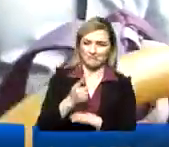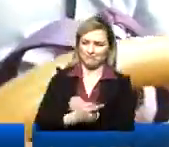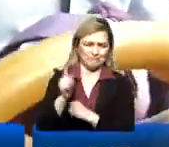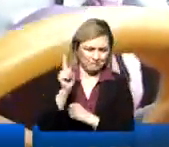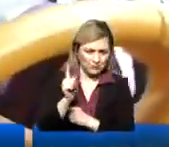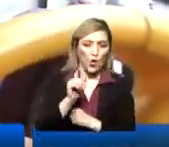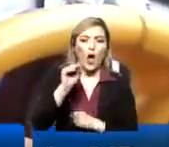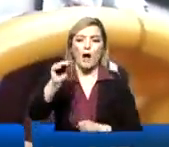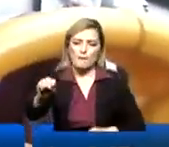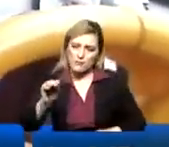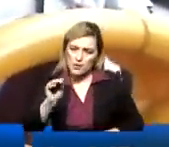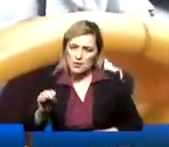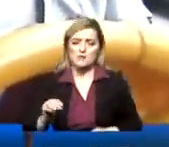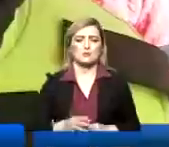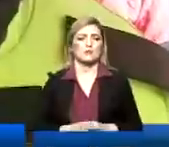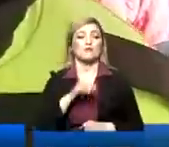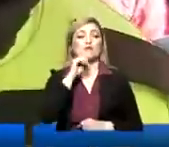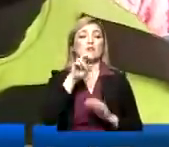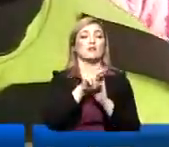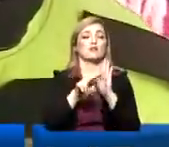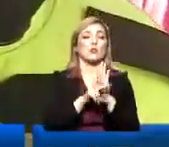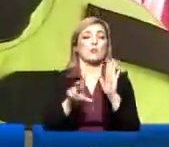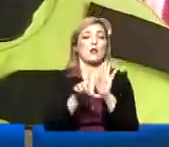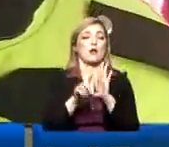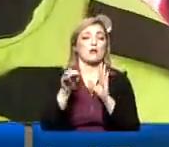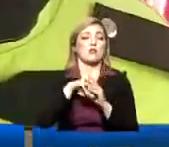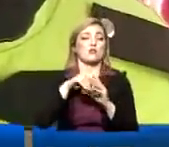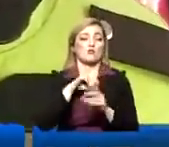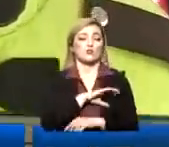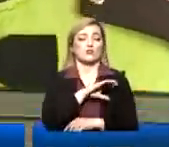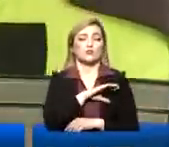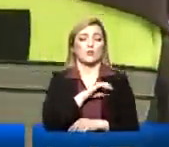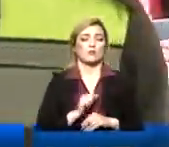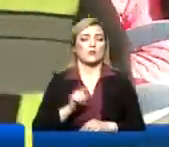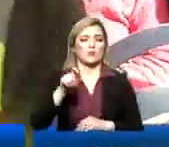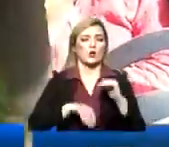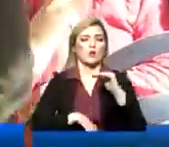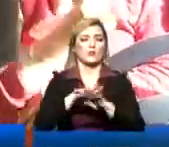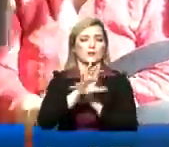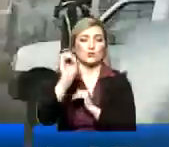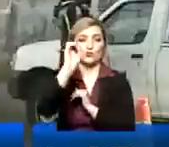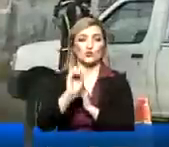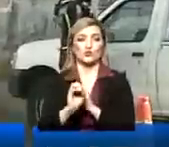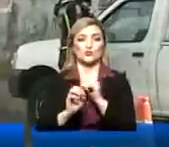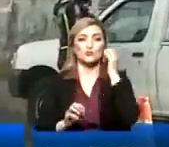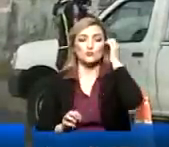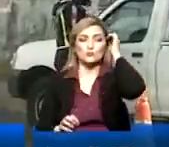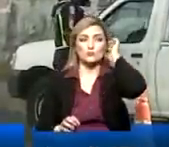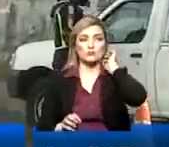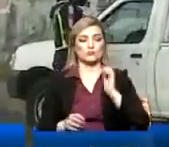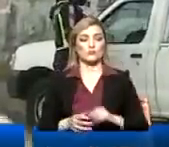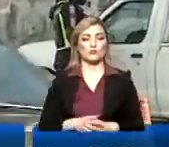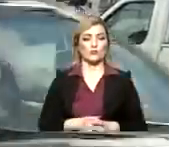no existe una norma que los sancionen por no cumplir con el 50% de aforo que establece la ley. Hay exceso